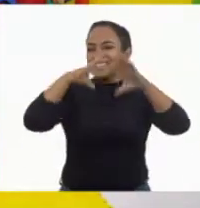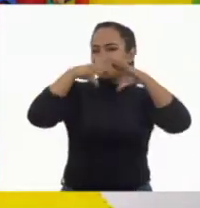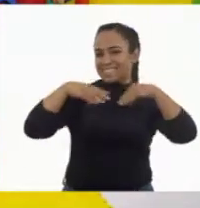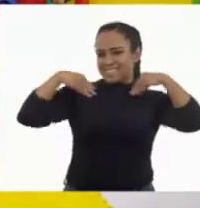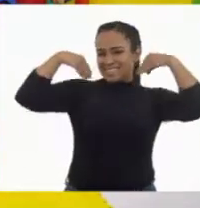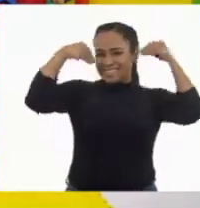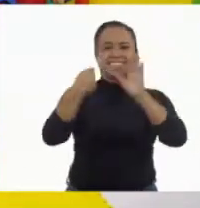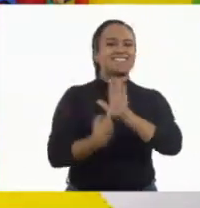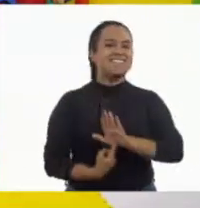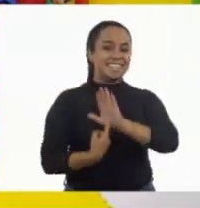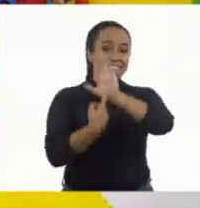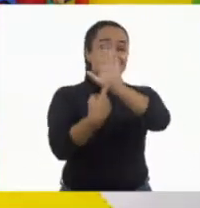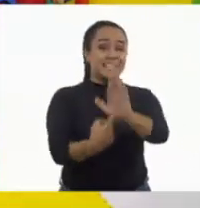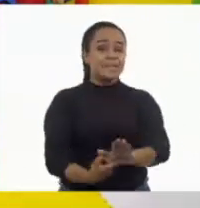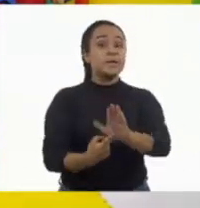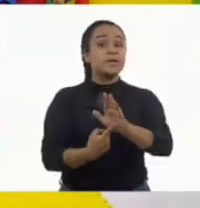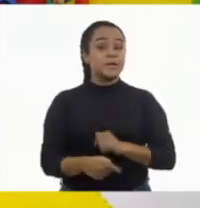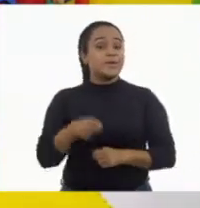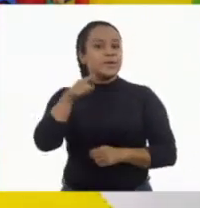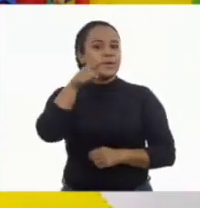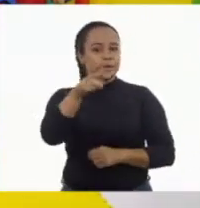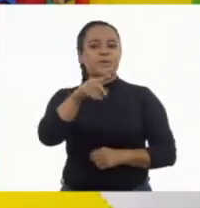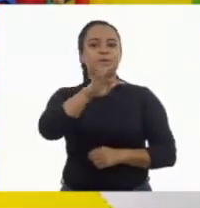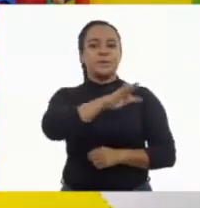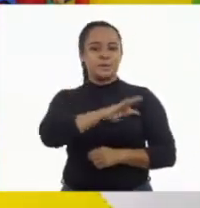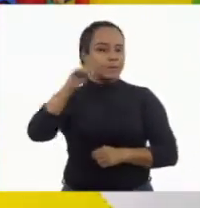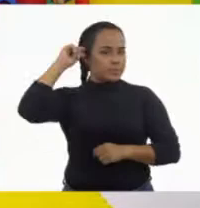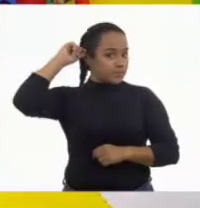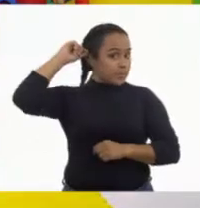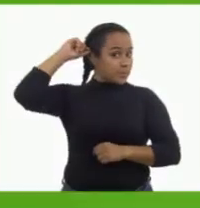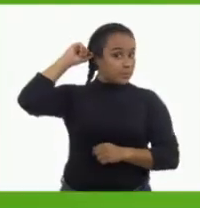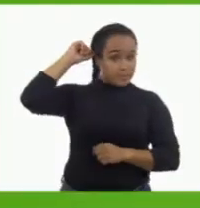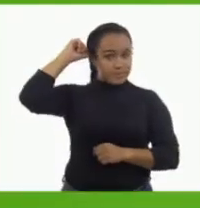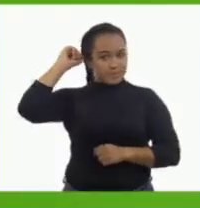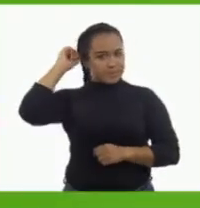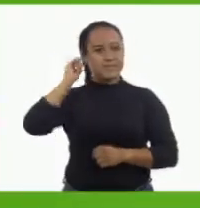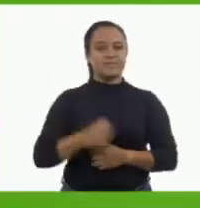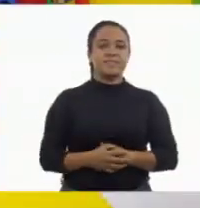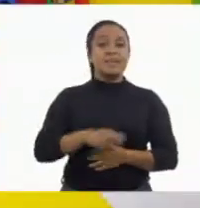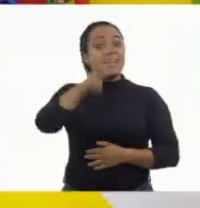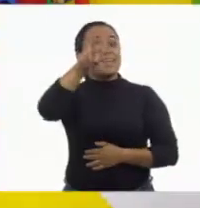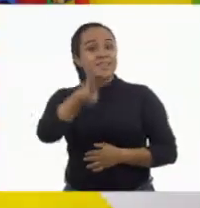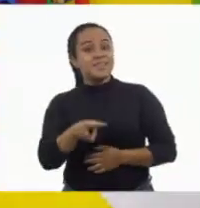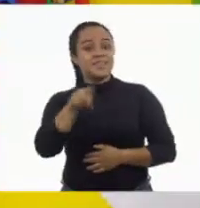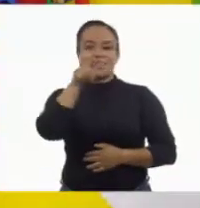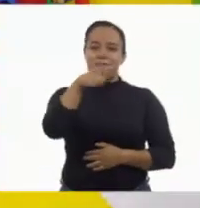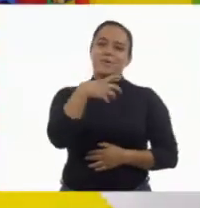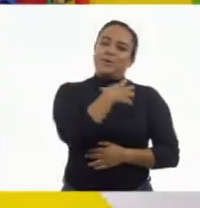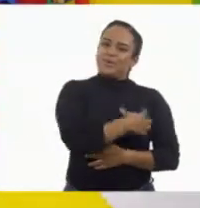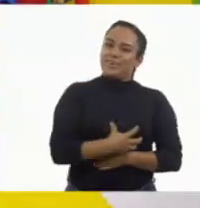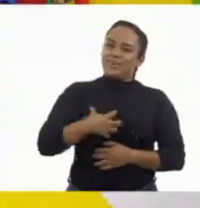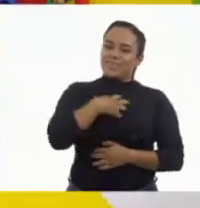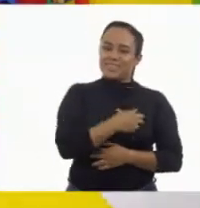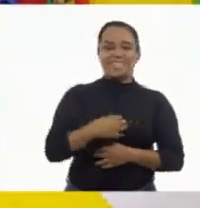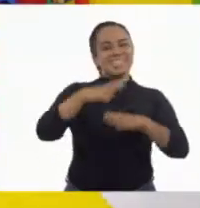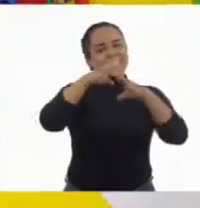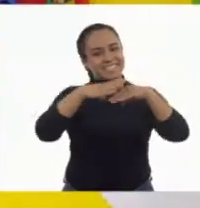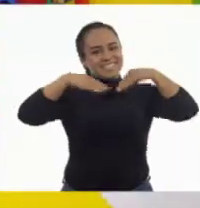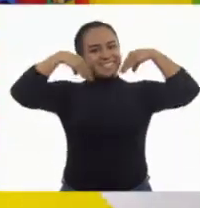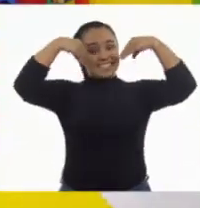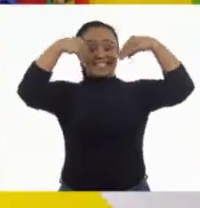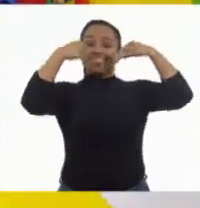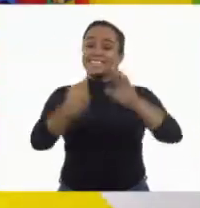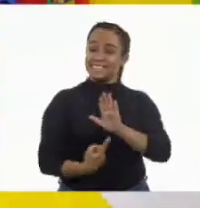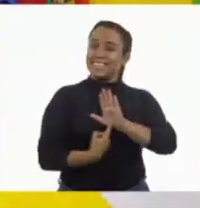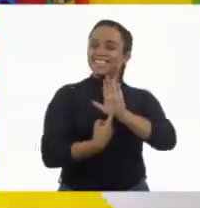es el reflejo. Estás contento y lo sabes, tira tu oreja. Si en verdad estás contento, tu sonrisa es